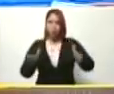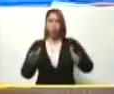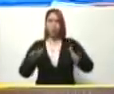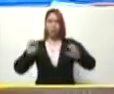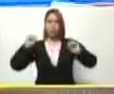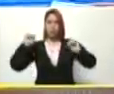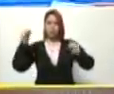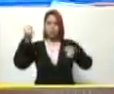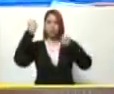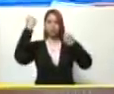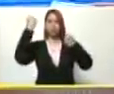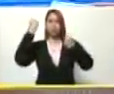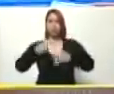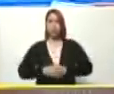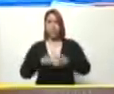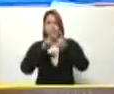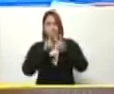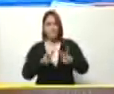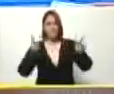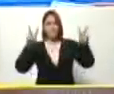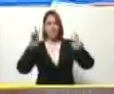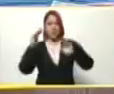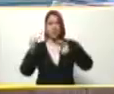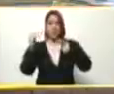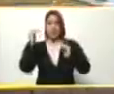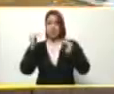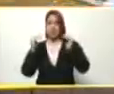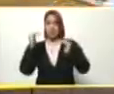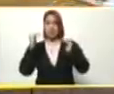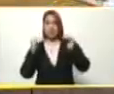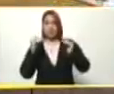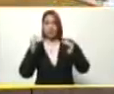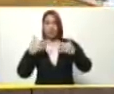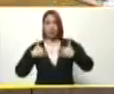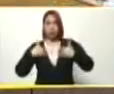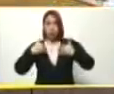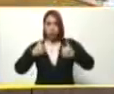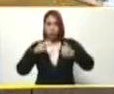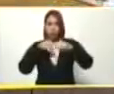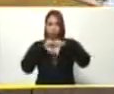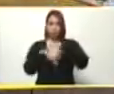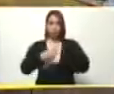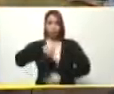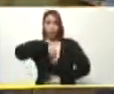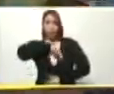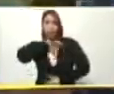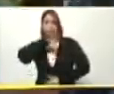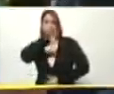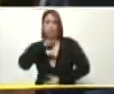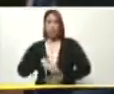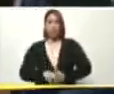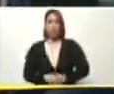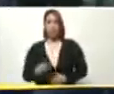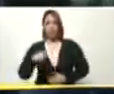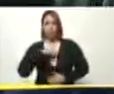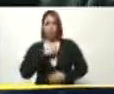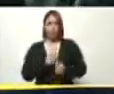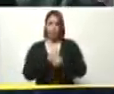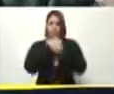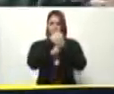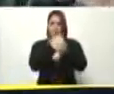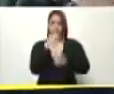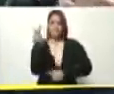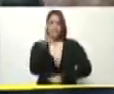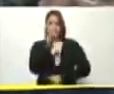triunfo de la paz, la estabilidad y la seguridad interna de nuestro país, nuestra amada Venezuela.